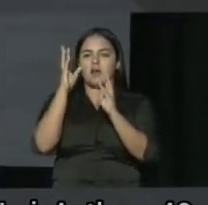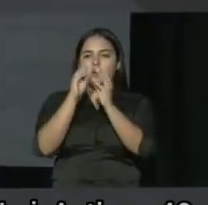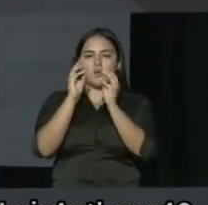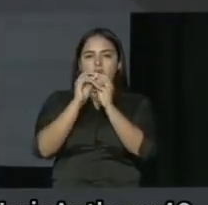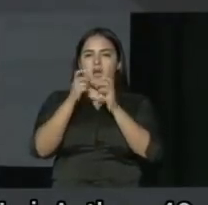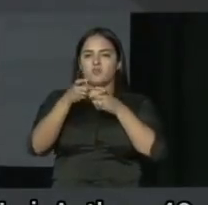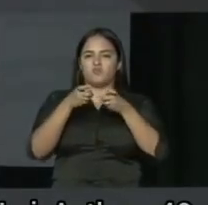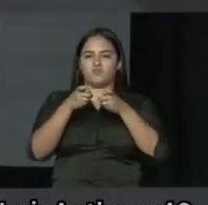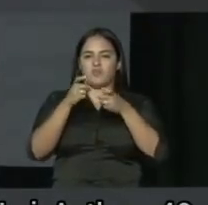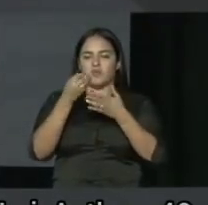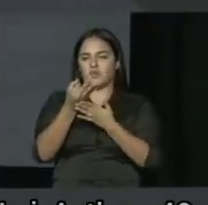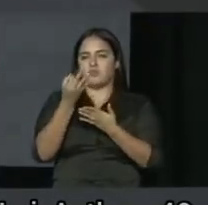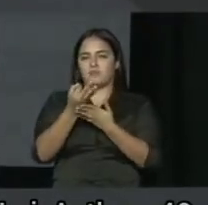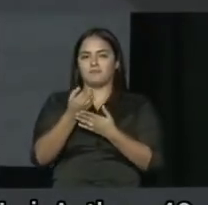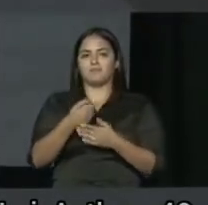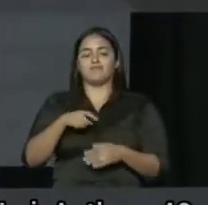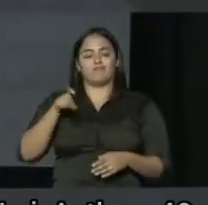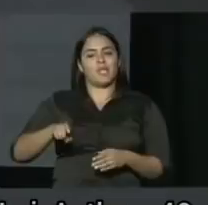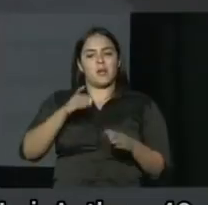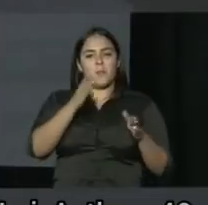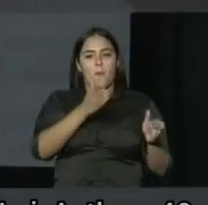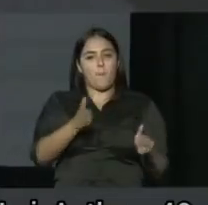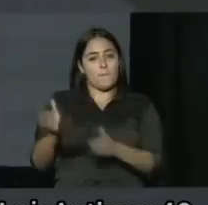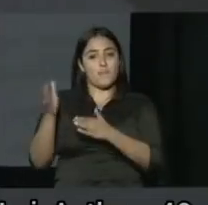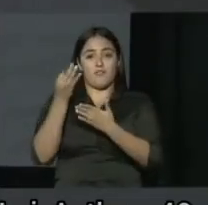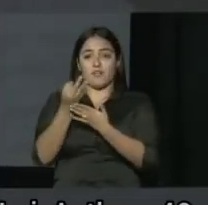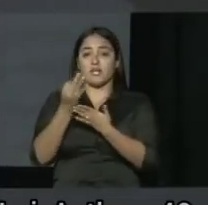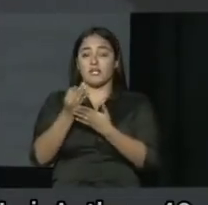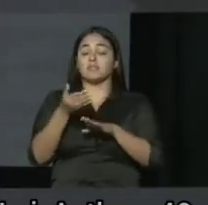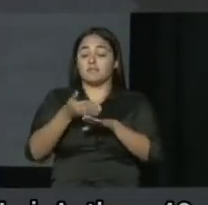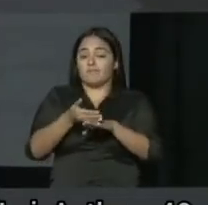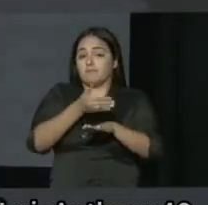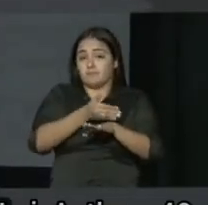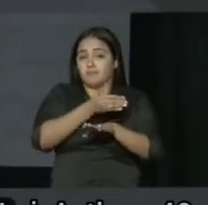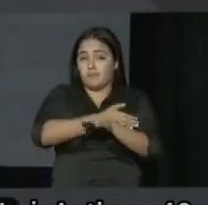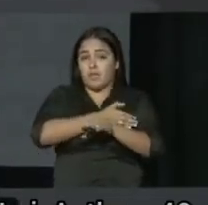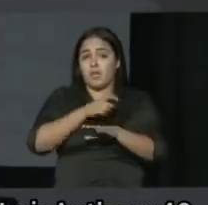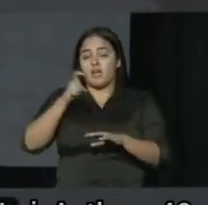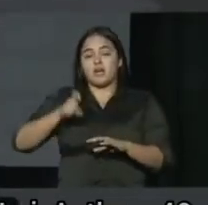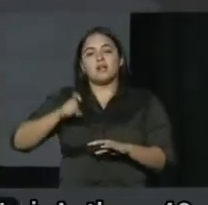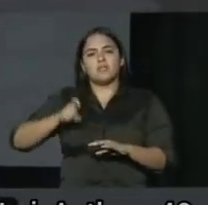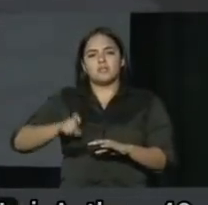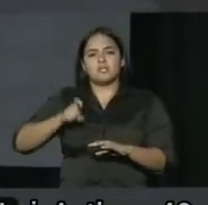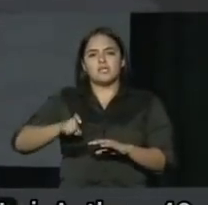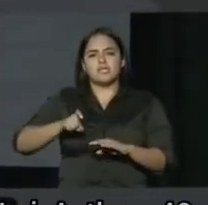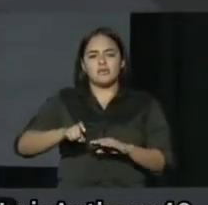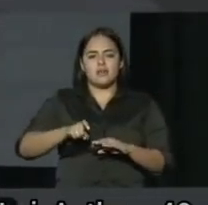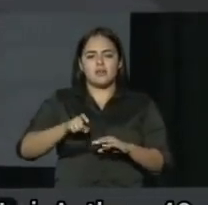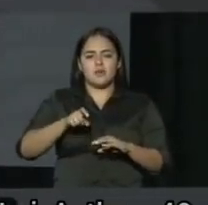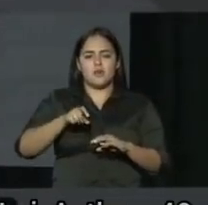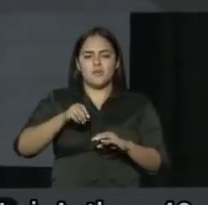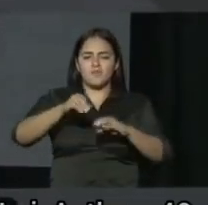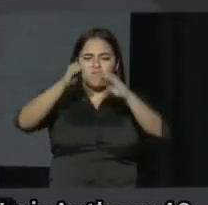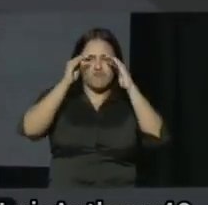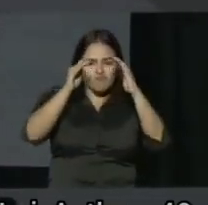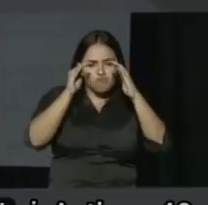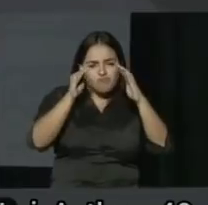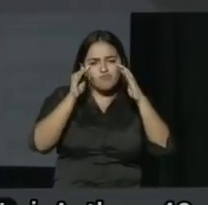Tenemos un plan fiscal que hay que mejorar, pues es necesario cantárselas a la Junta para